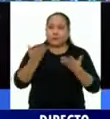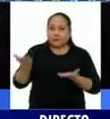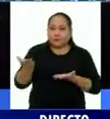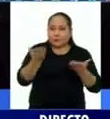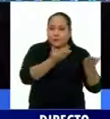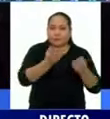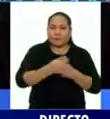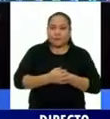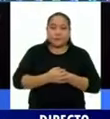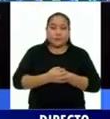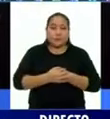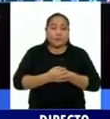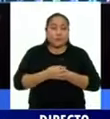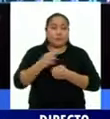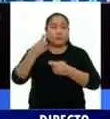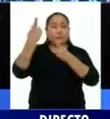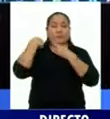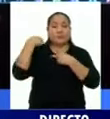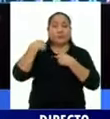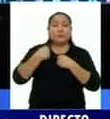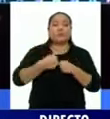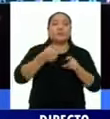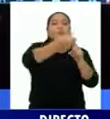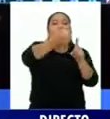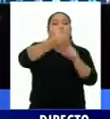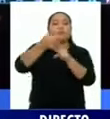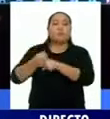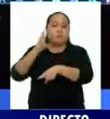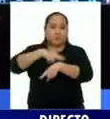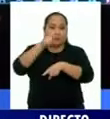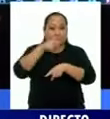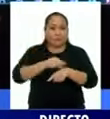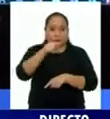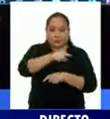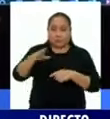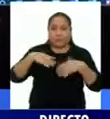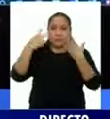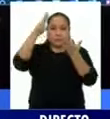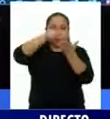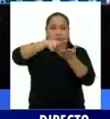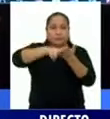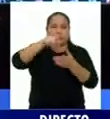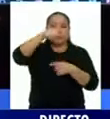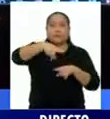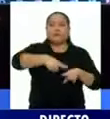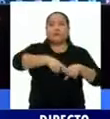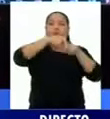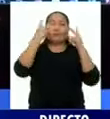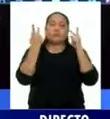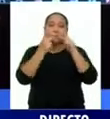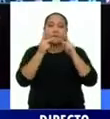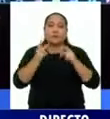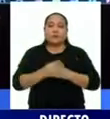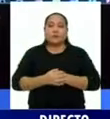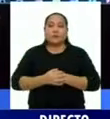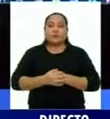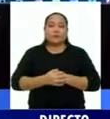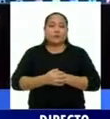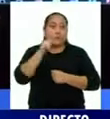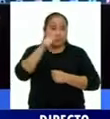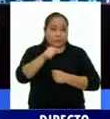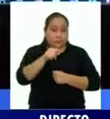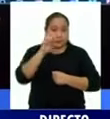la competencia a los gobiernos regionales para el caso de las aprobaciones de estas suspensiones perfectas. Lo que